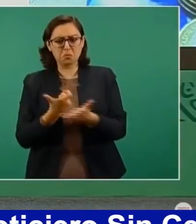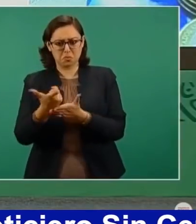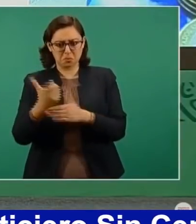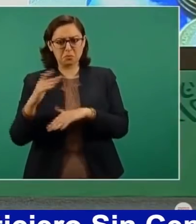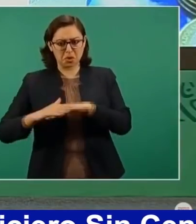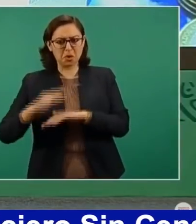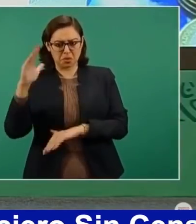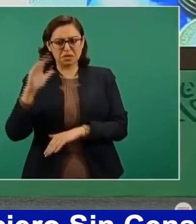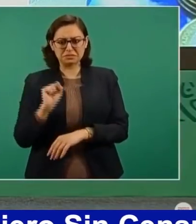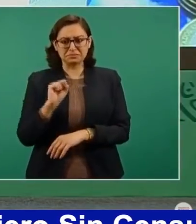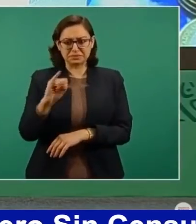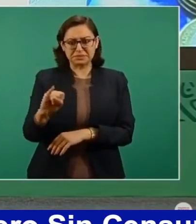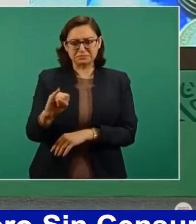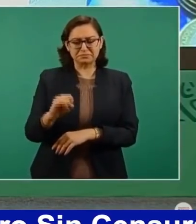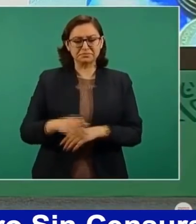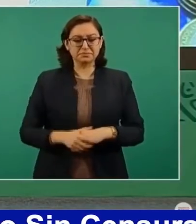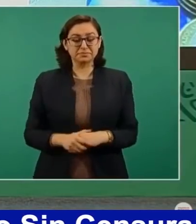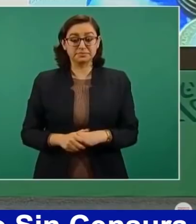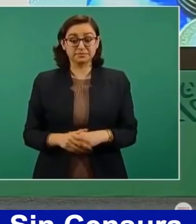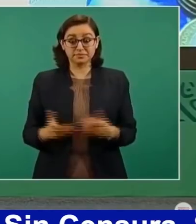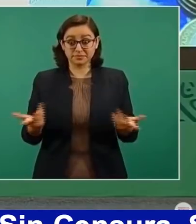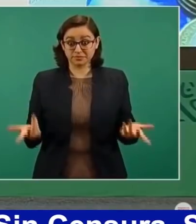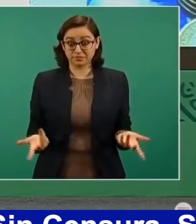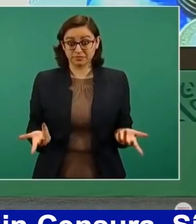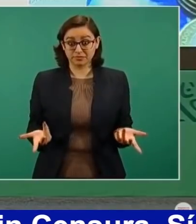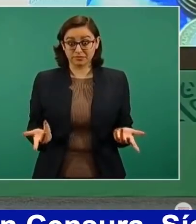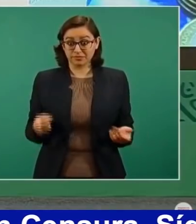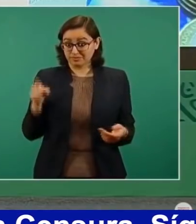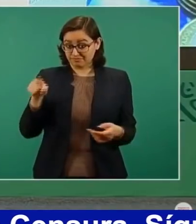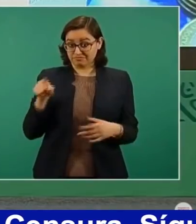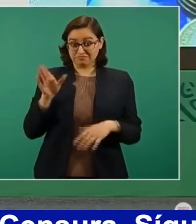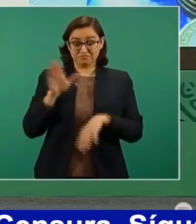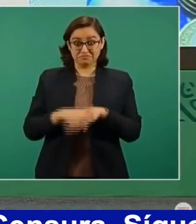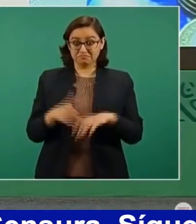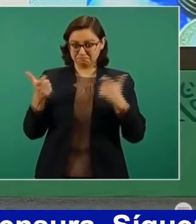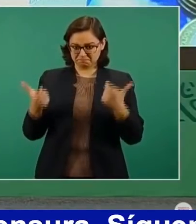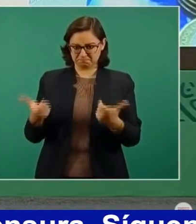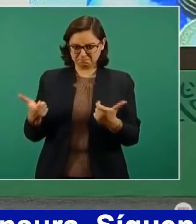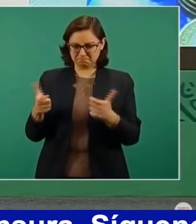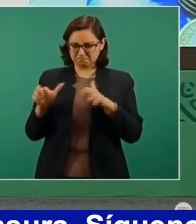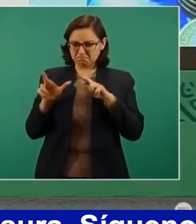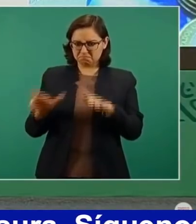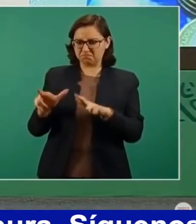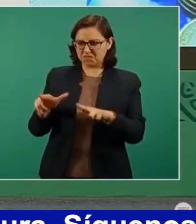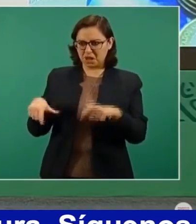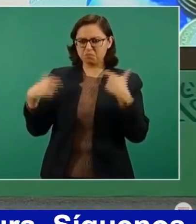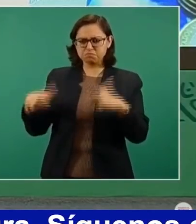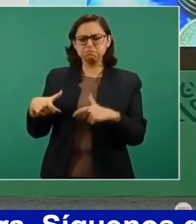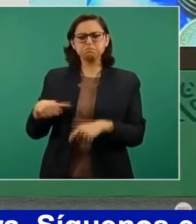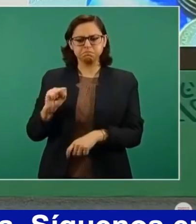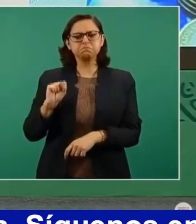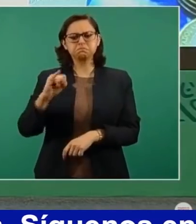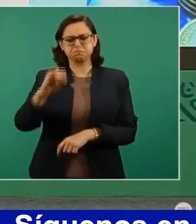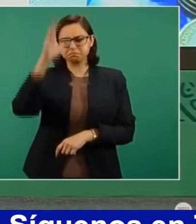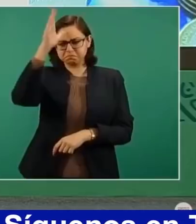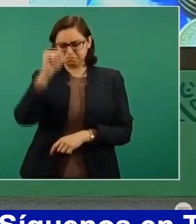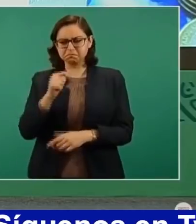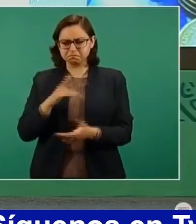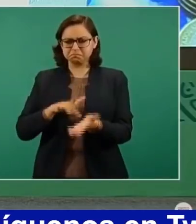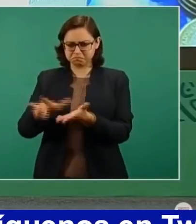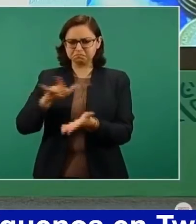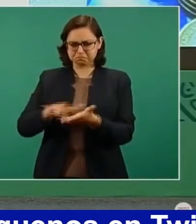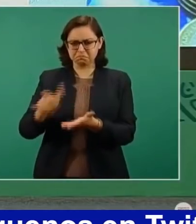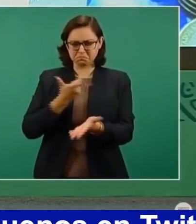O sea, los más importantes empresarios apoyaron. Sin